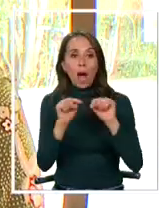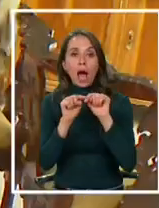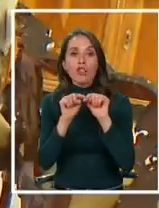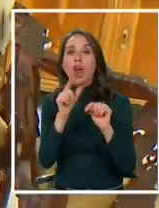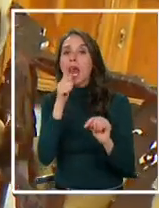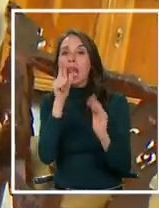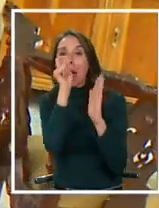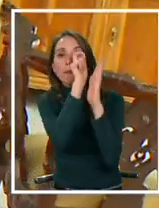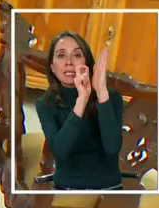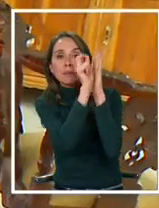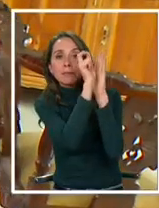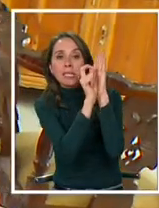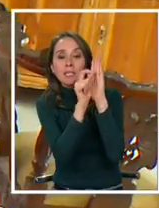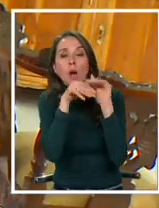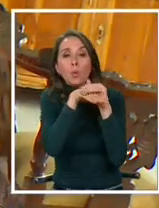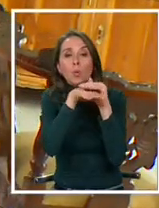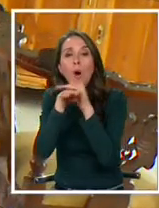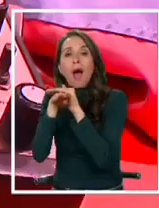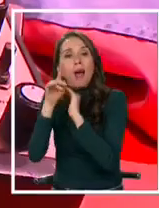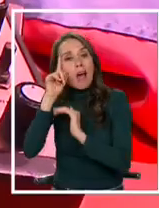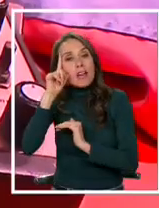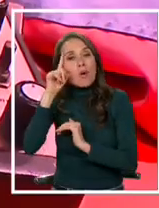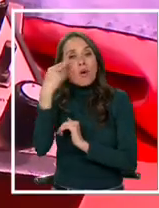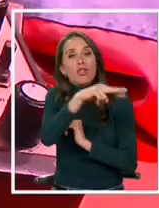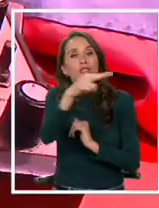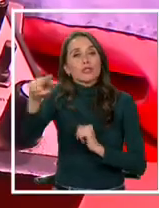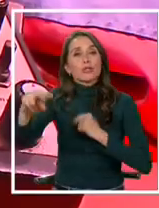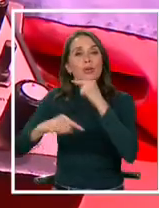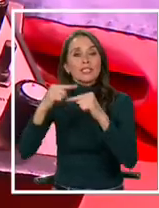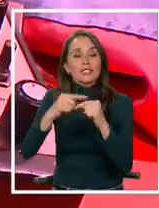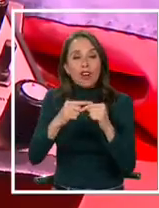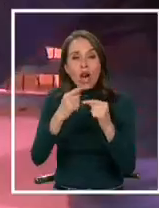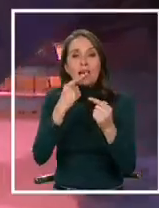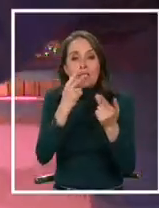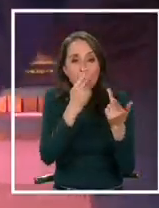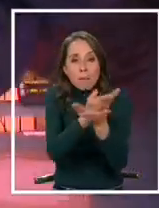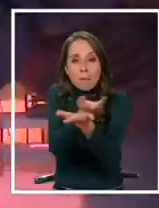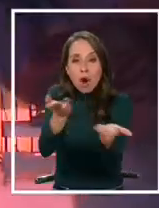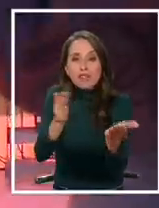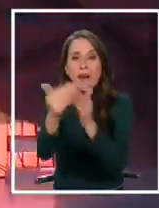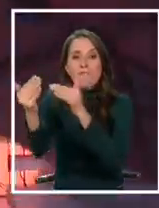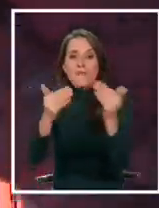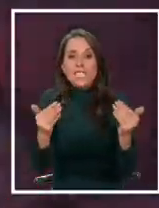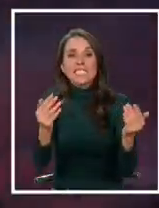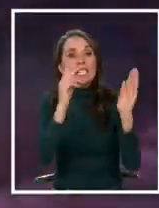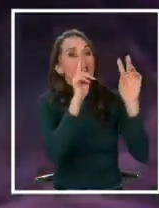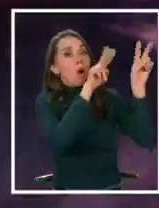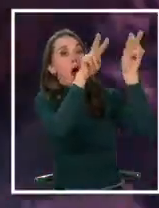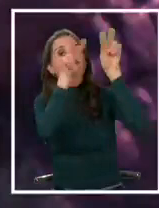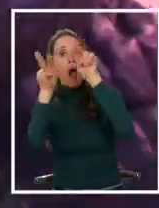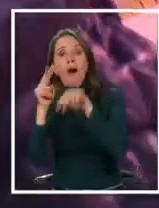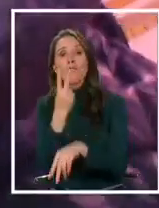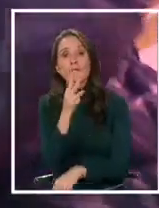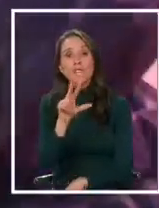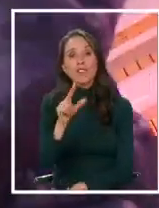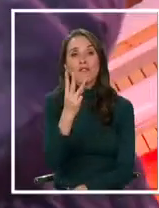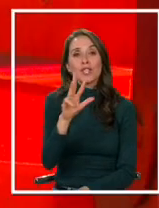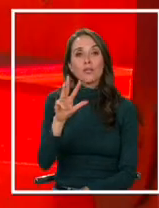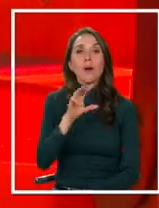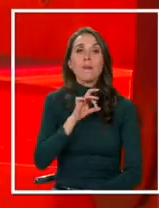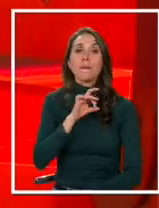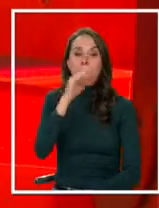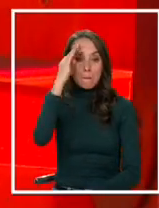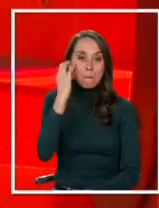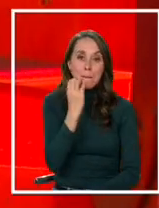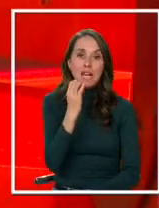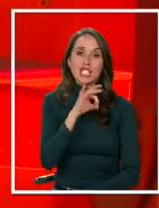lápiz reliquias que son parte de sus historias esas que buscan compartir con sus vecinos este 28 y 29 de mayo cuando en chile se celebra